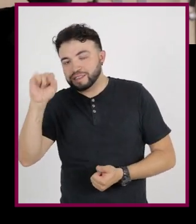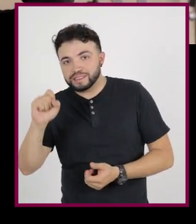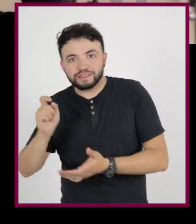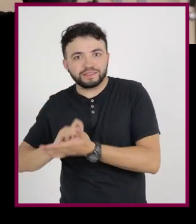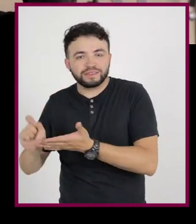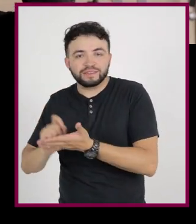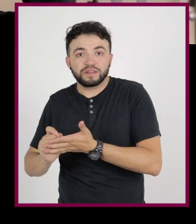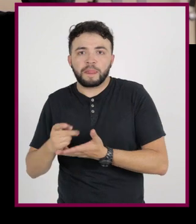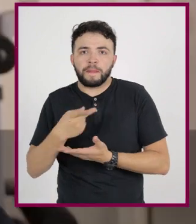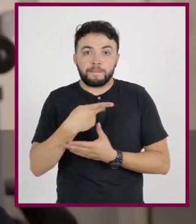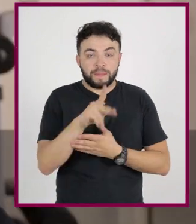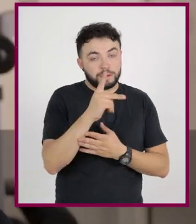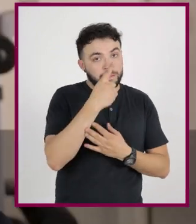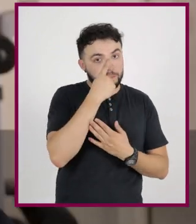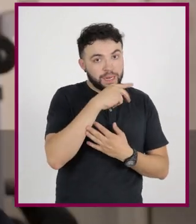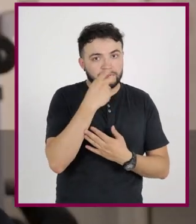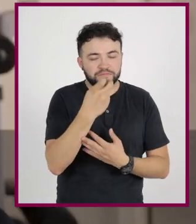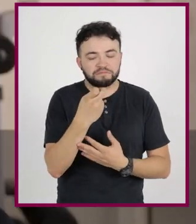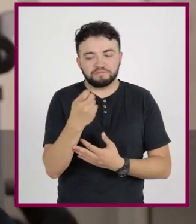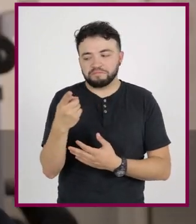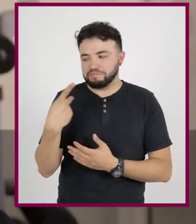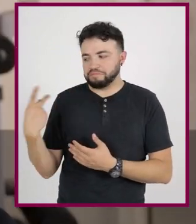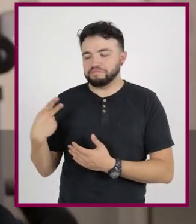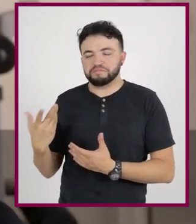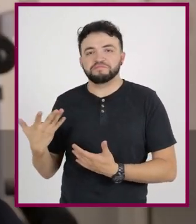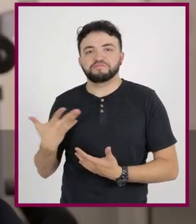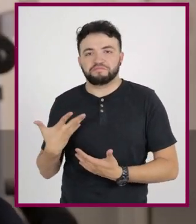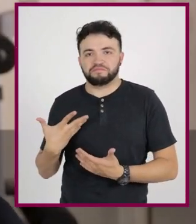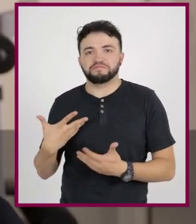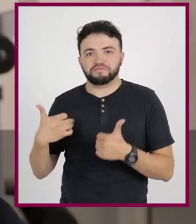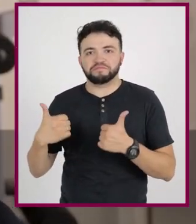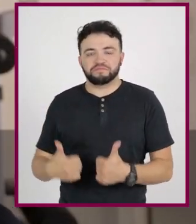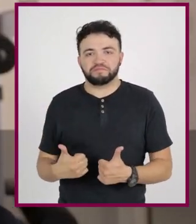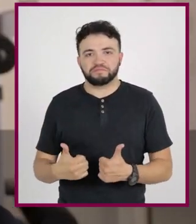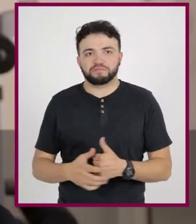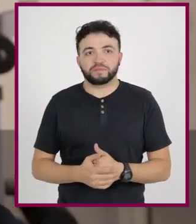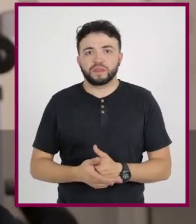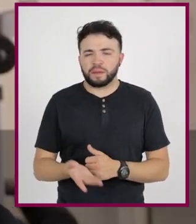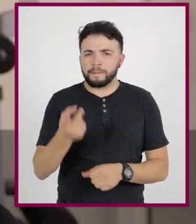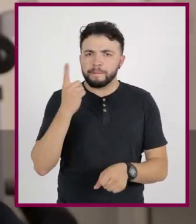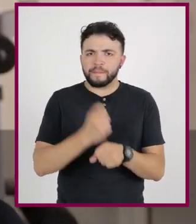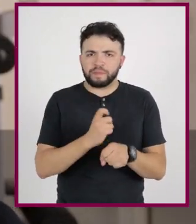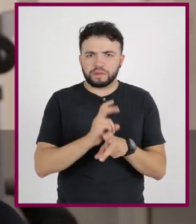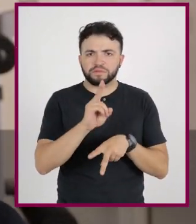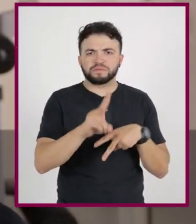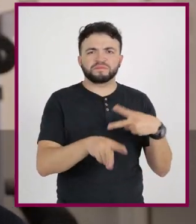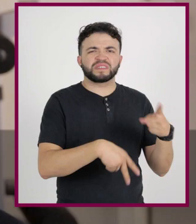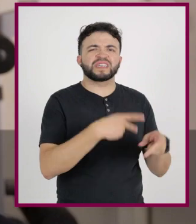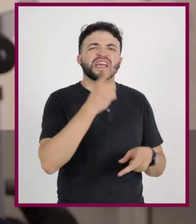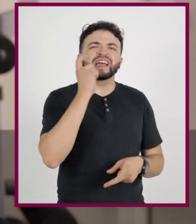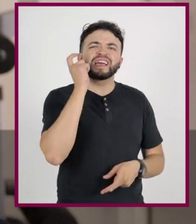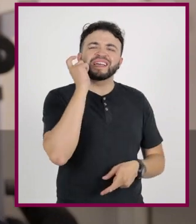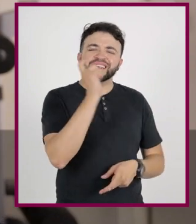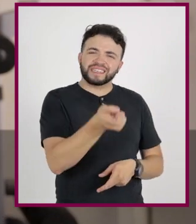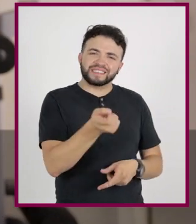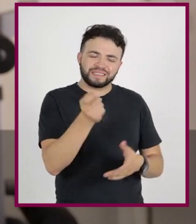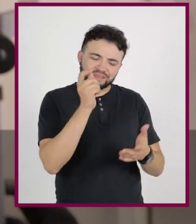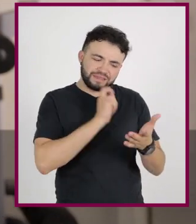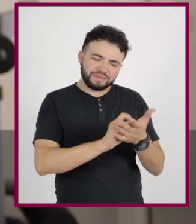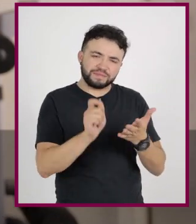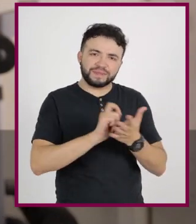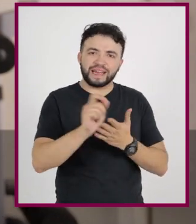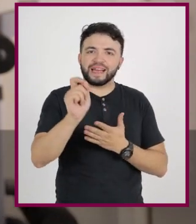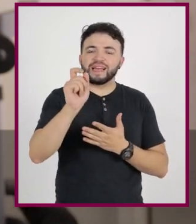te parece si primero vamos a ver qué es específicamente un texto literario? Porque así